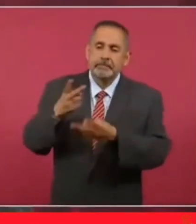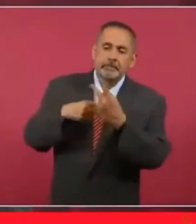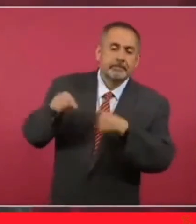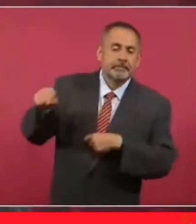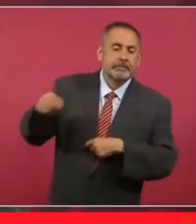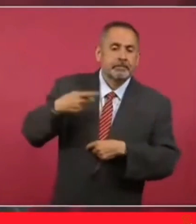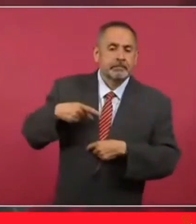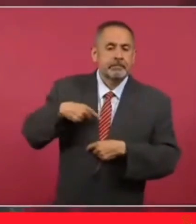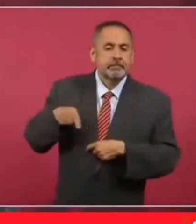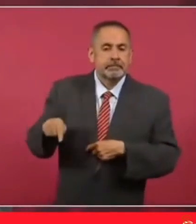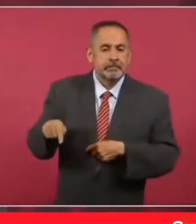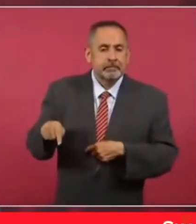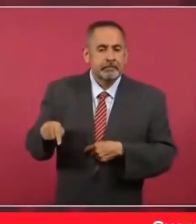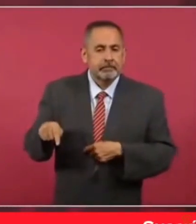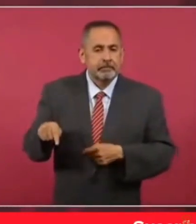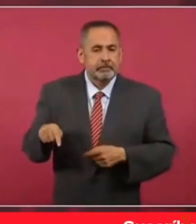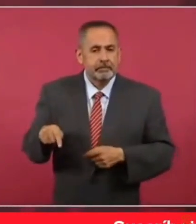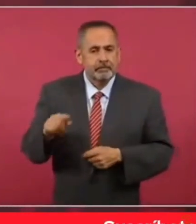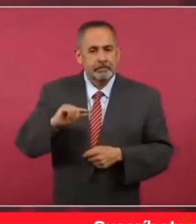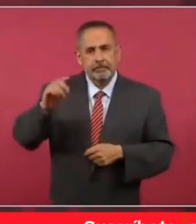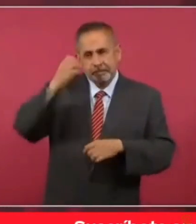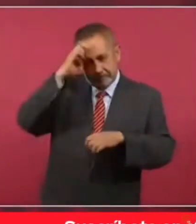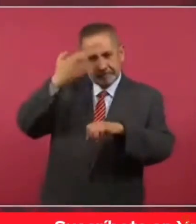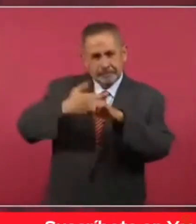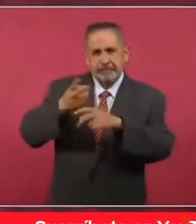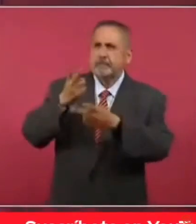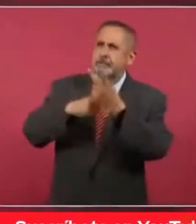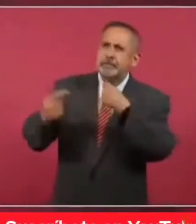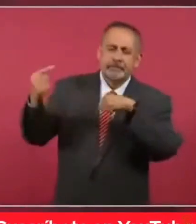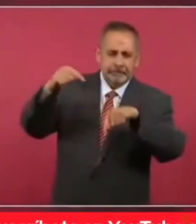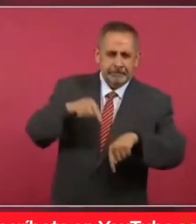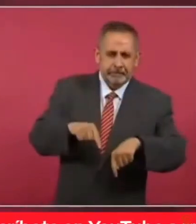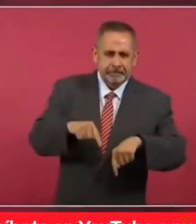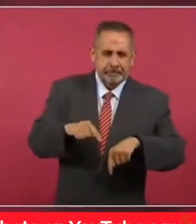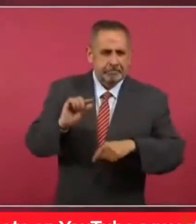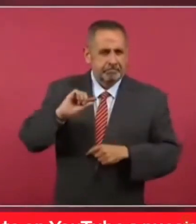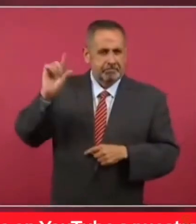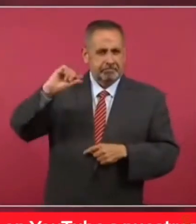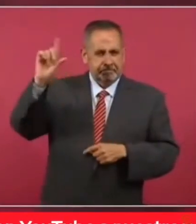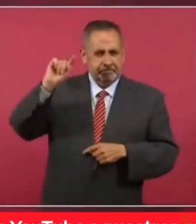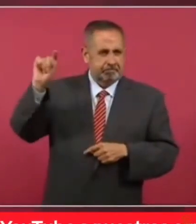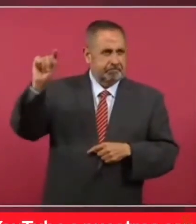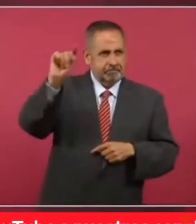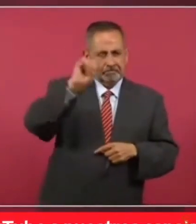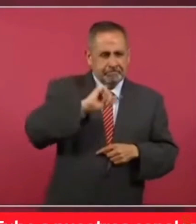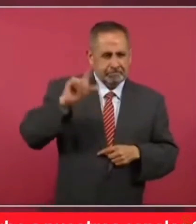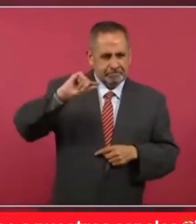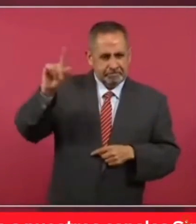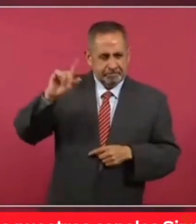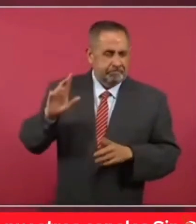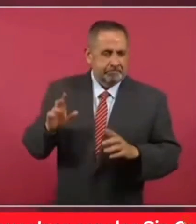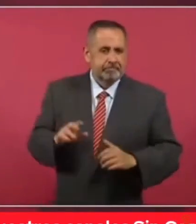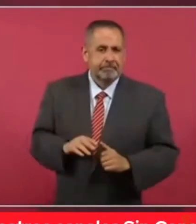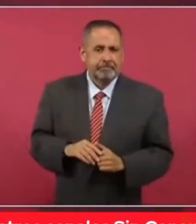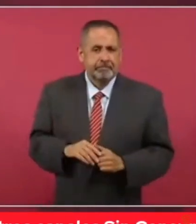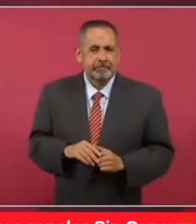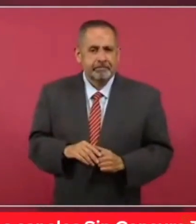personas del extranjero, altos funcionarios públicos,